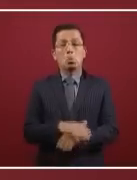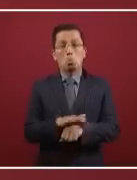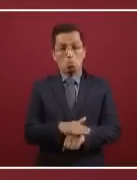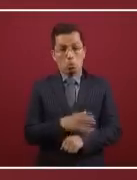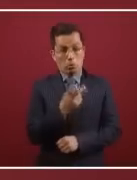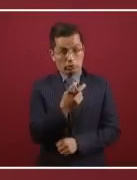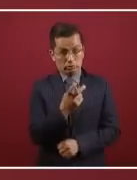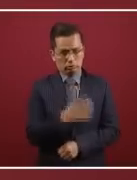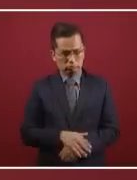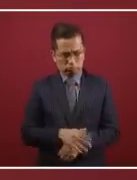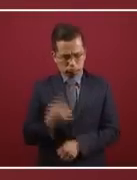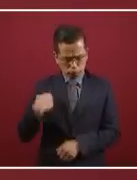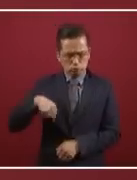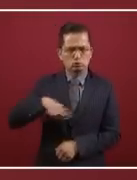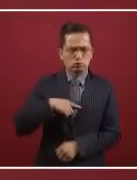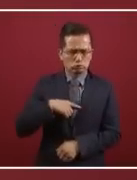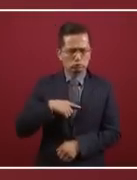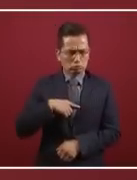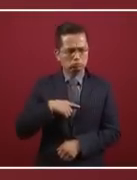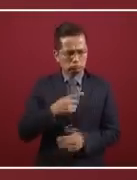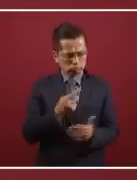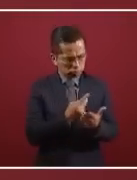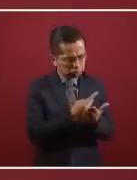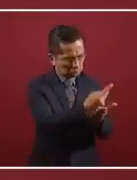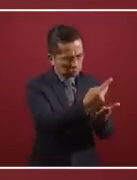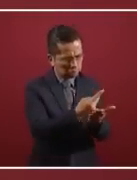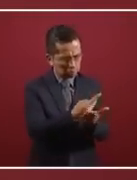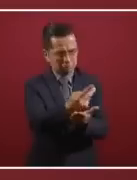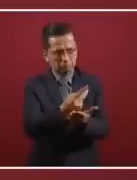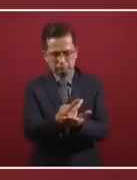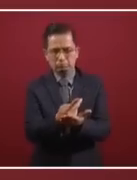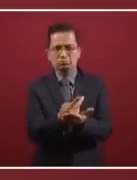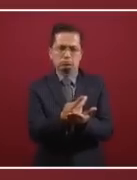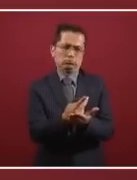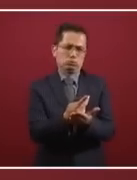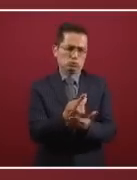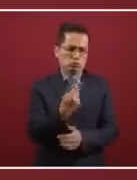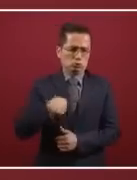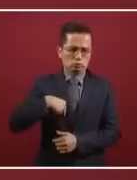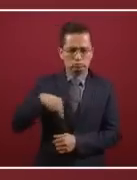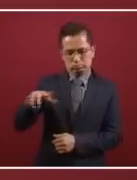darles un reconocimiento en nombre del pueblo de México.